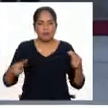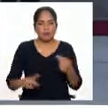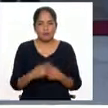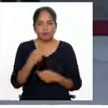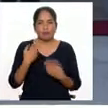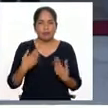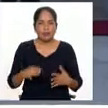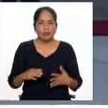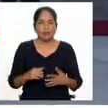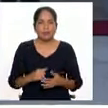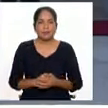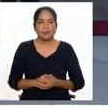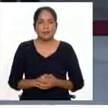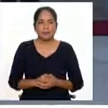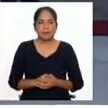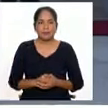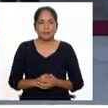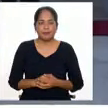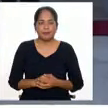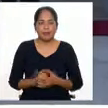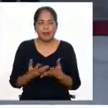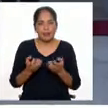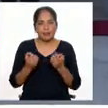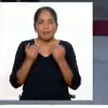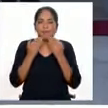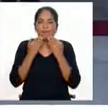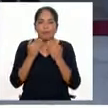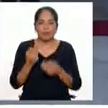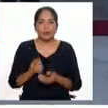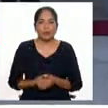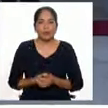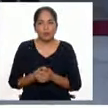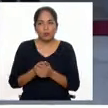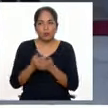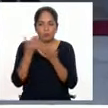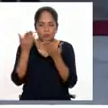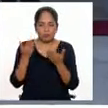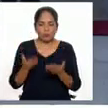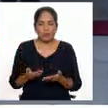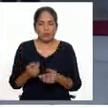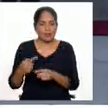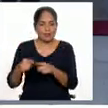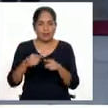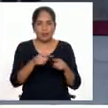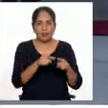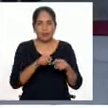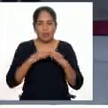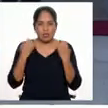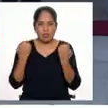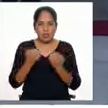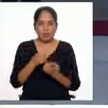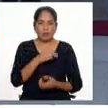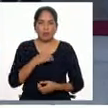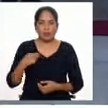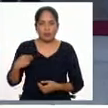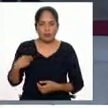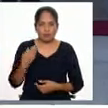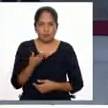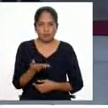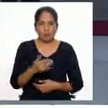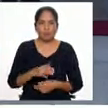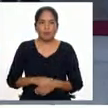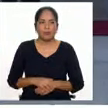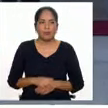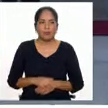decisión. Quiero también agradecer a usted, ¿no?, por los ministros que tiene. La ministra